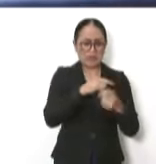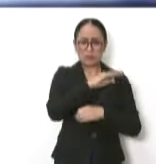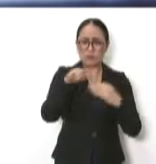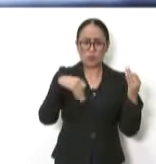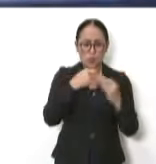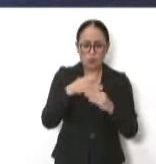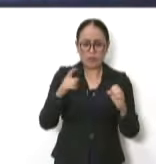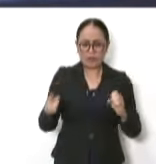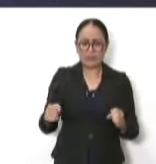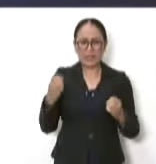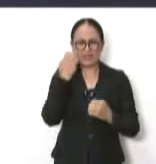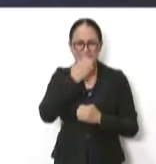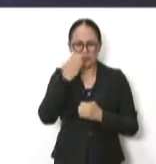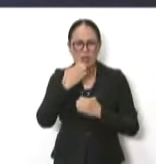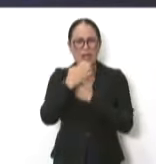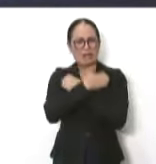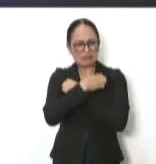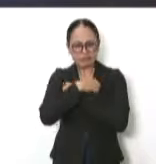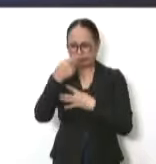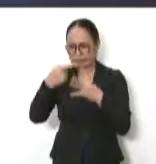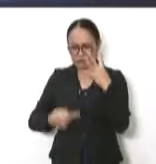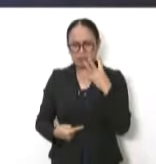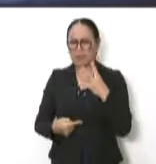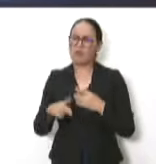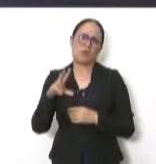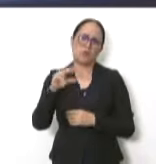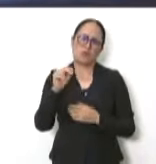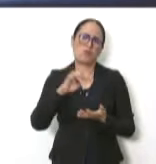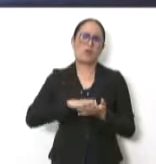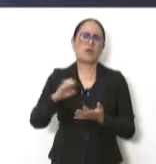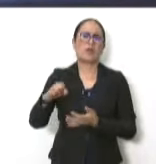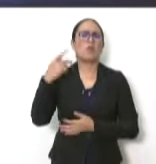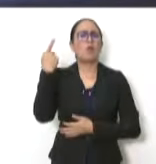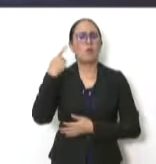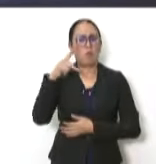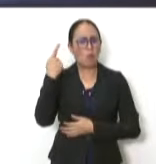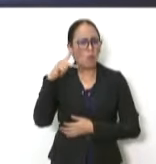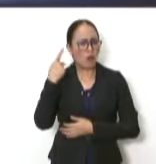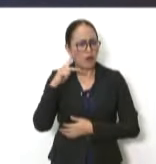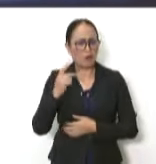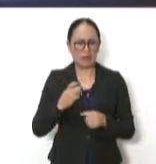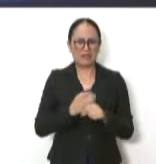educativas, porque pues hay entidades como Puebla, como